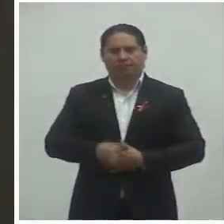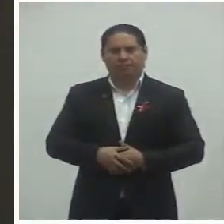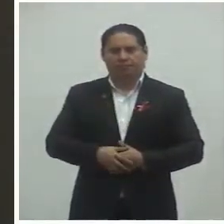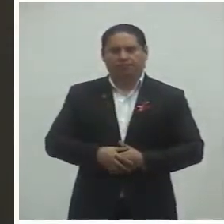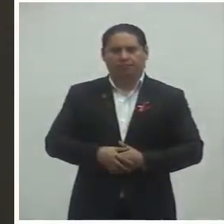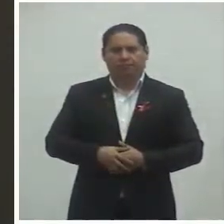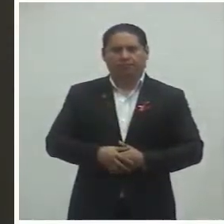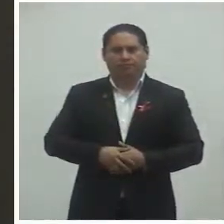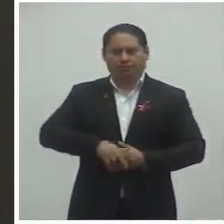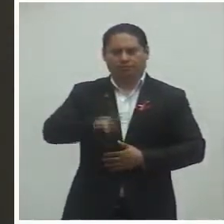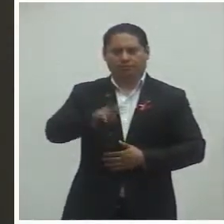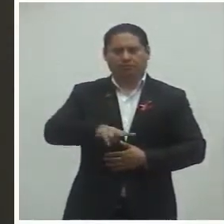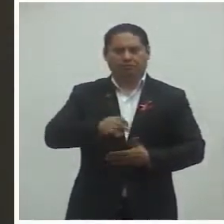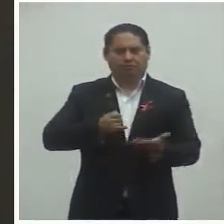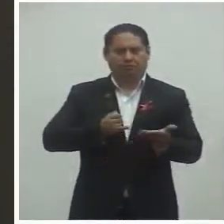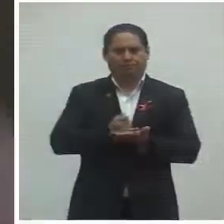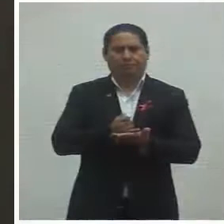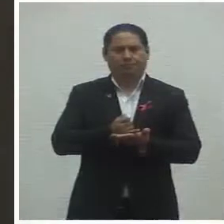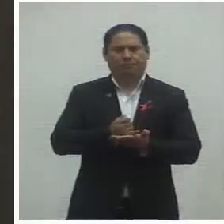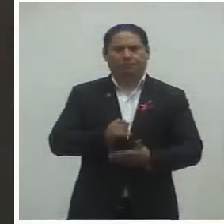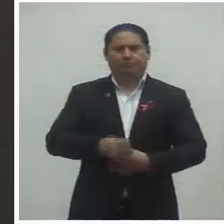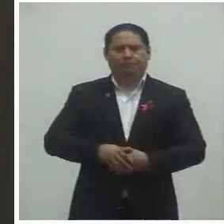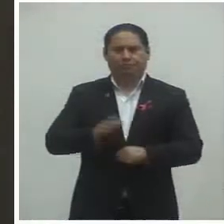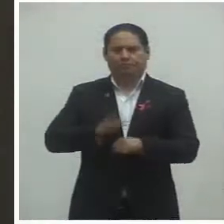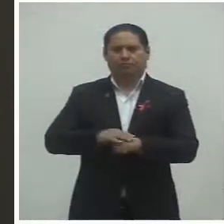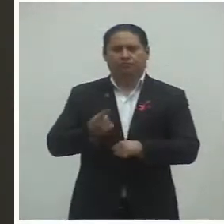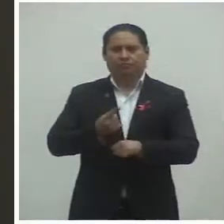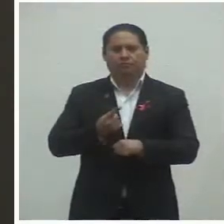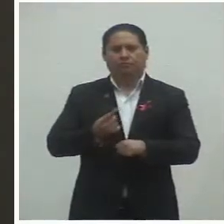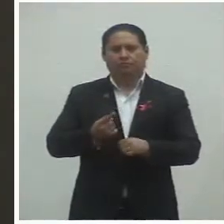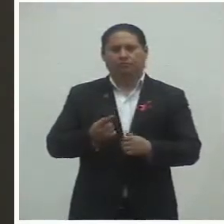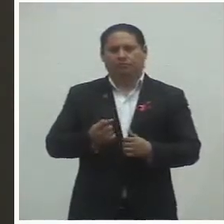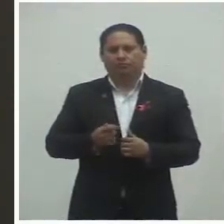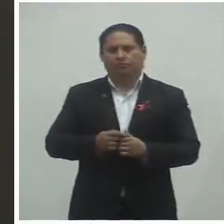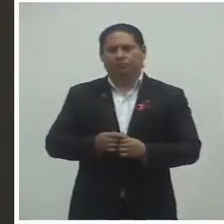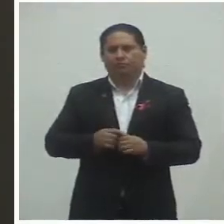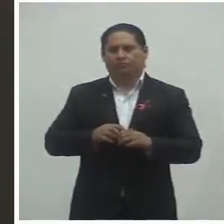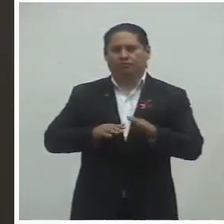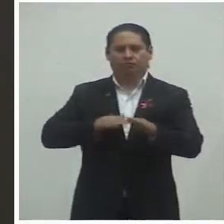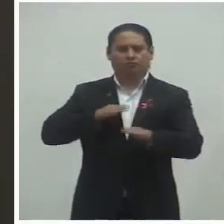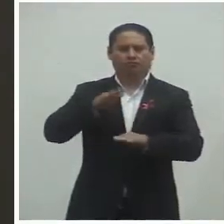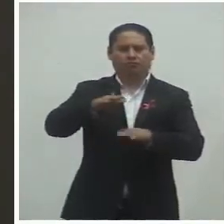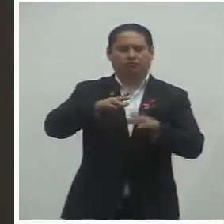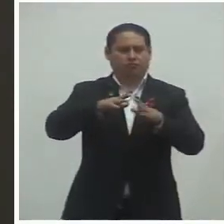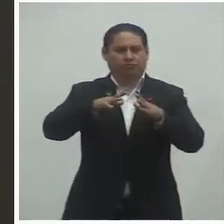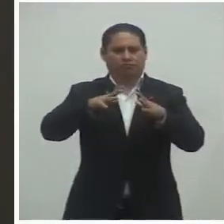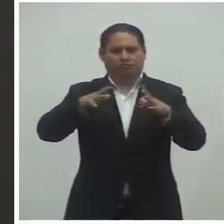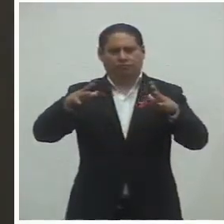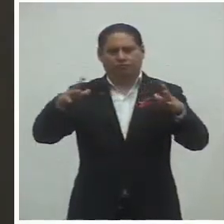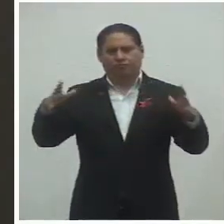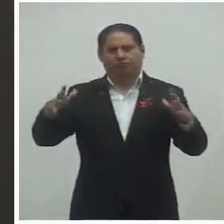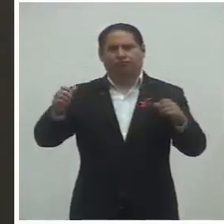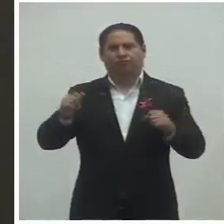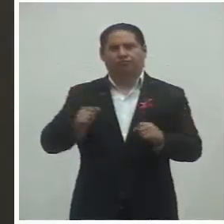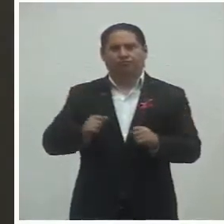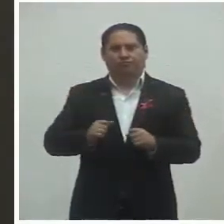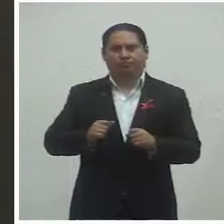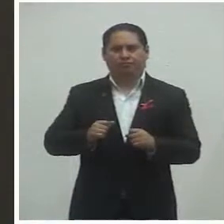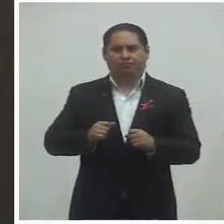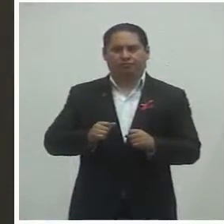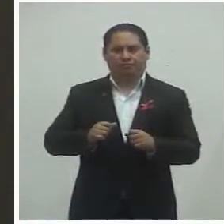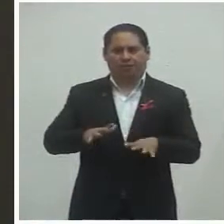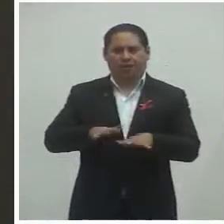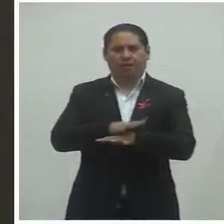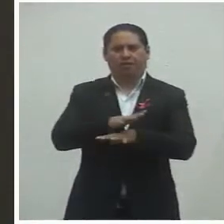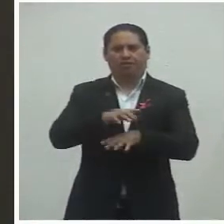ante un hecho que es decisivo porque va a significar un paso gigante en nuestras evoluciones